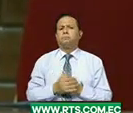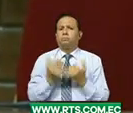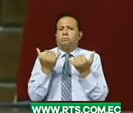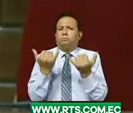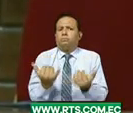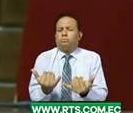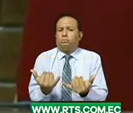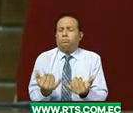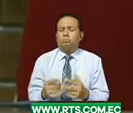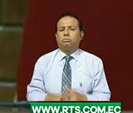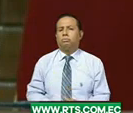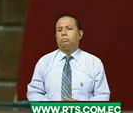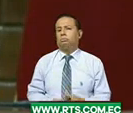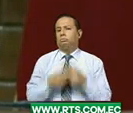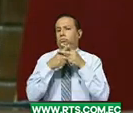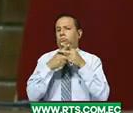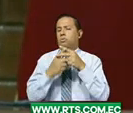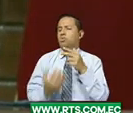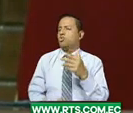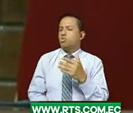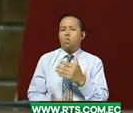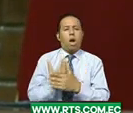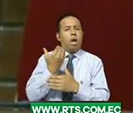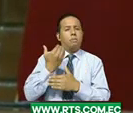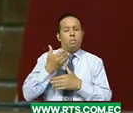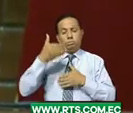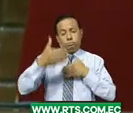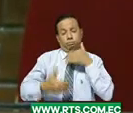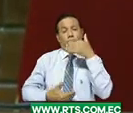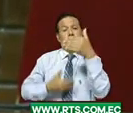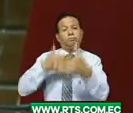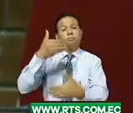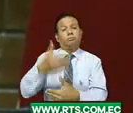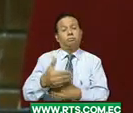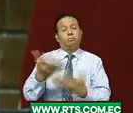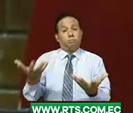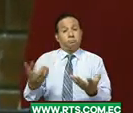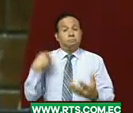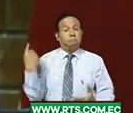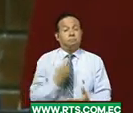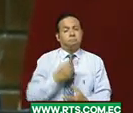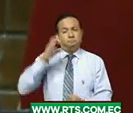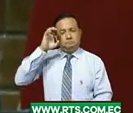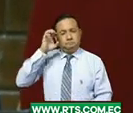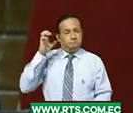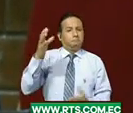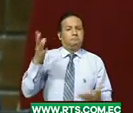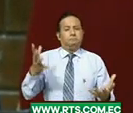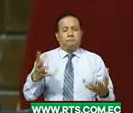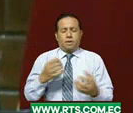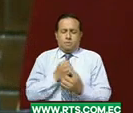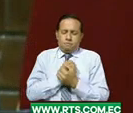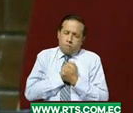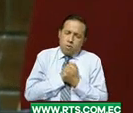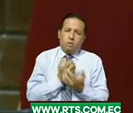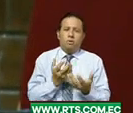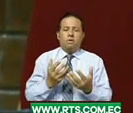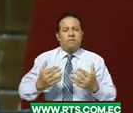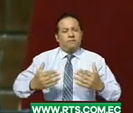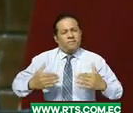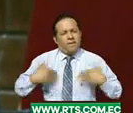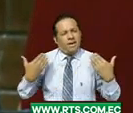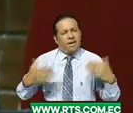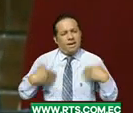empezamos esta nueva etapa con esperanza, con amor, con